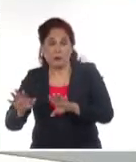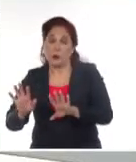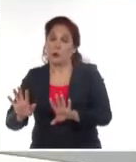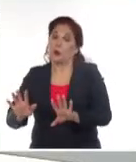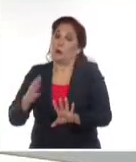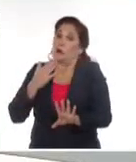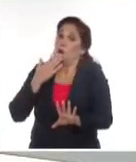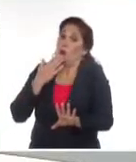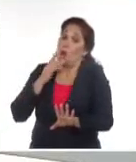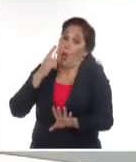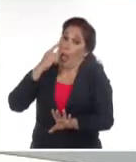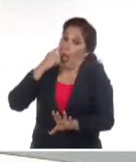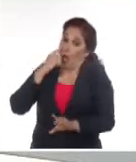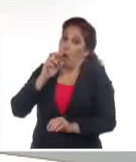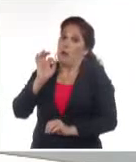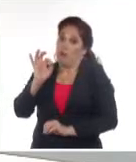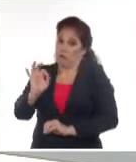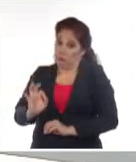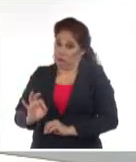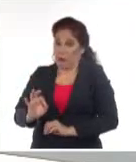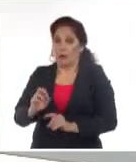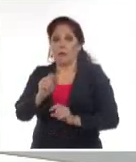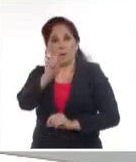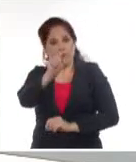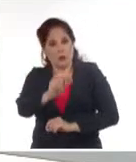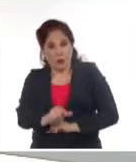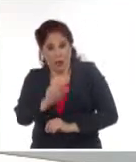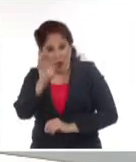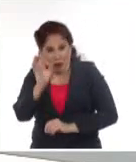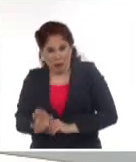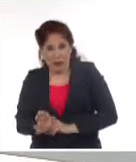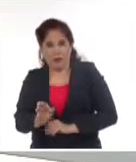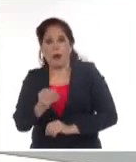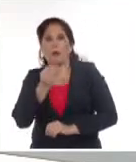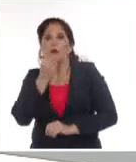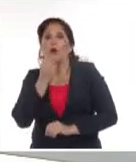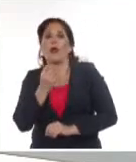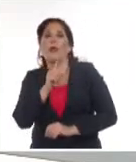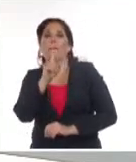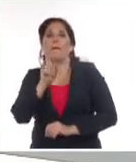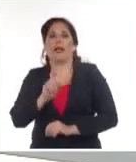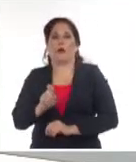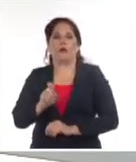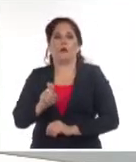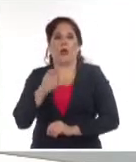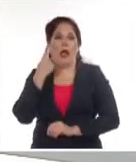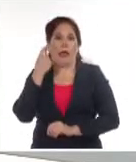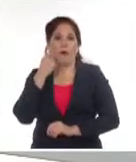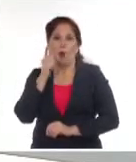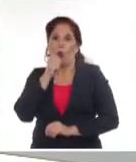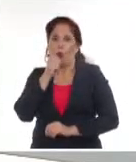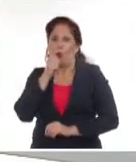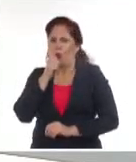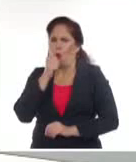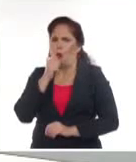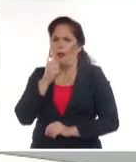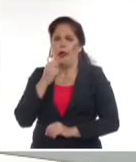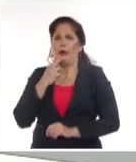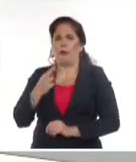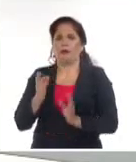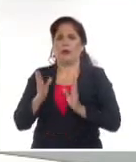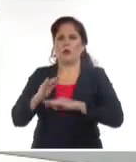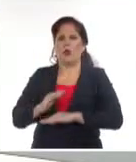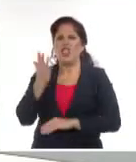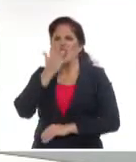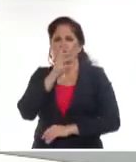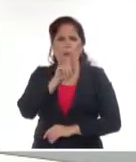¿Por qué les digo esto? Porque solo gente como él puede responder las preguntas que por décadas han quedado en el aire. ¿Quién mató a